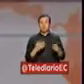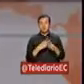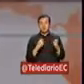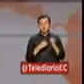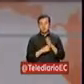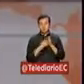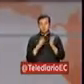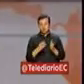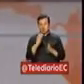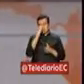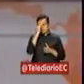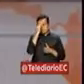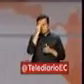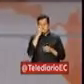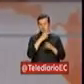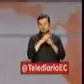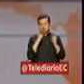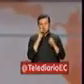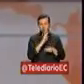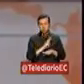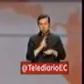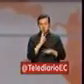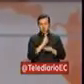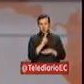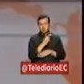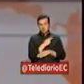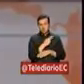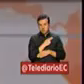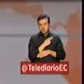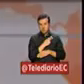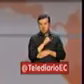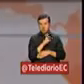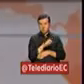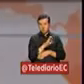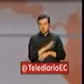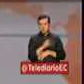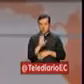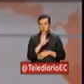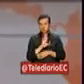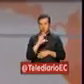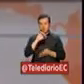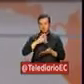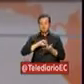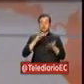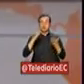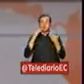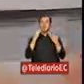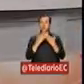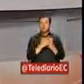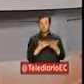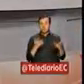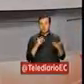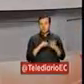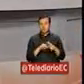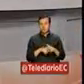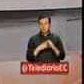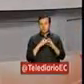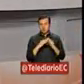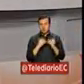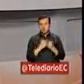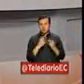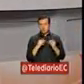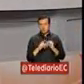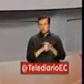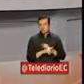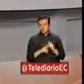de Educación, un exrector universitario, un personaje conocido en la ciudad de Guayaquil. ¿No afectará el inicio de clases? No, el inicio